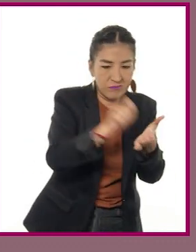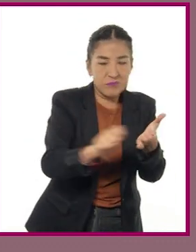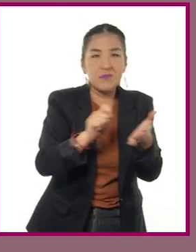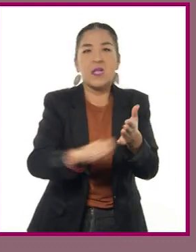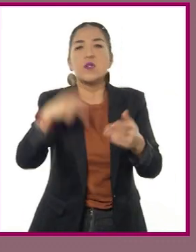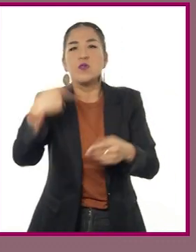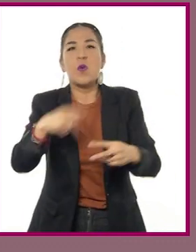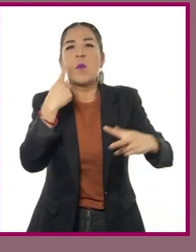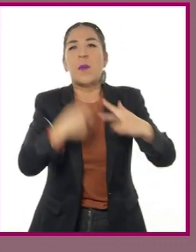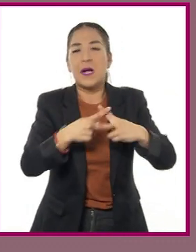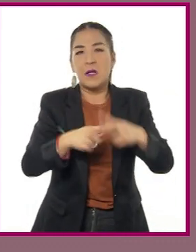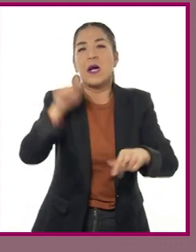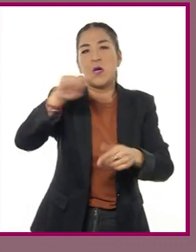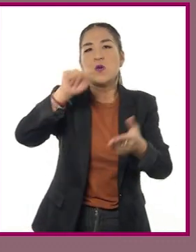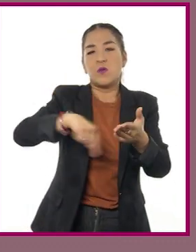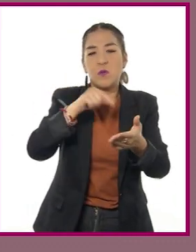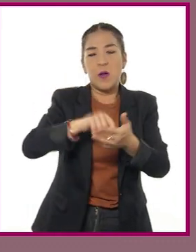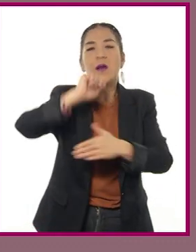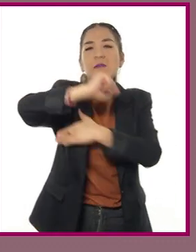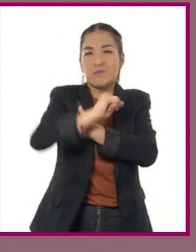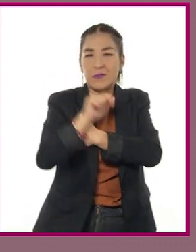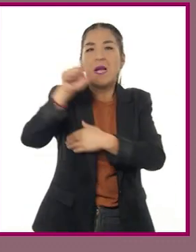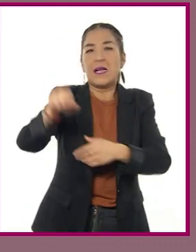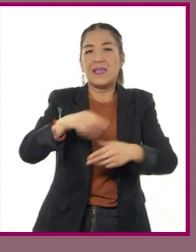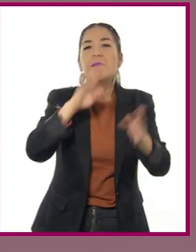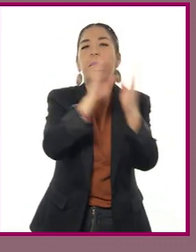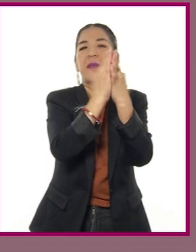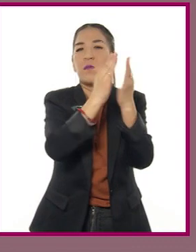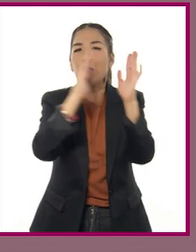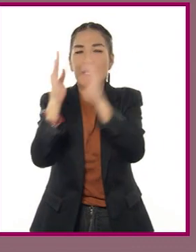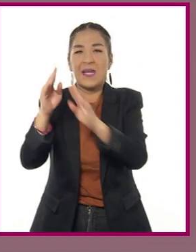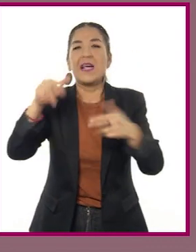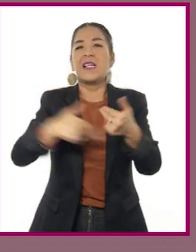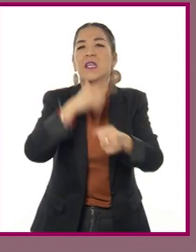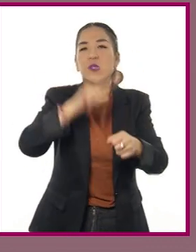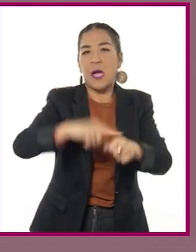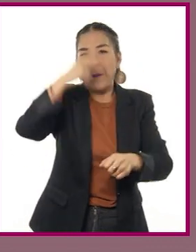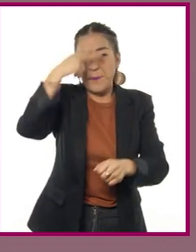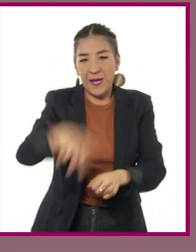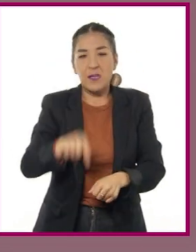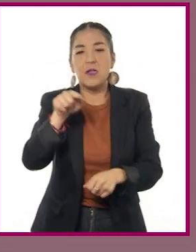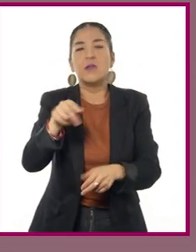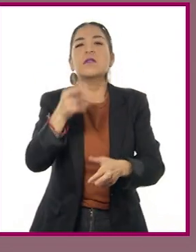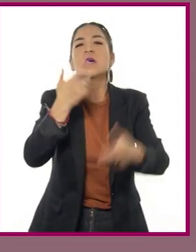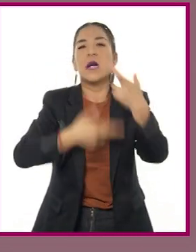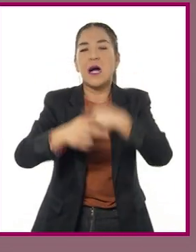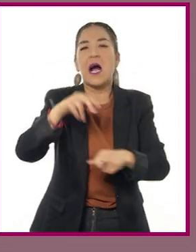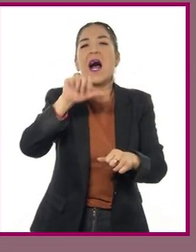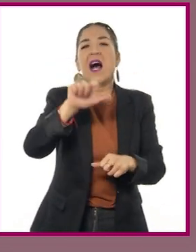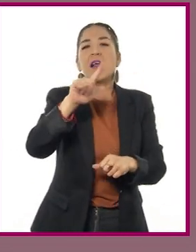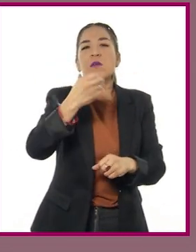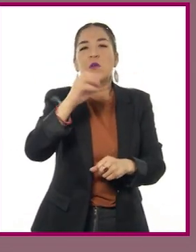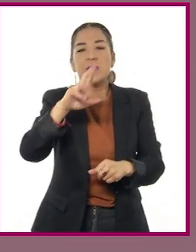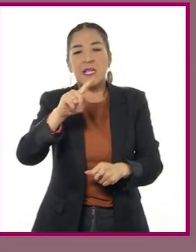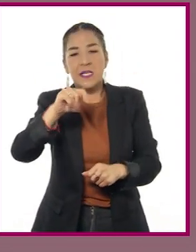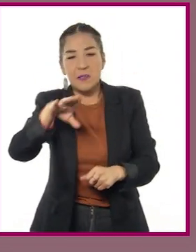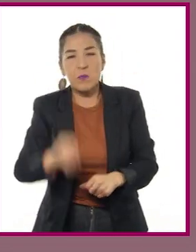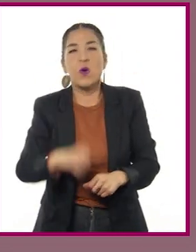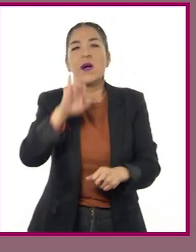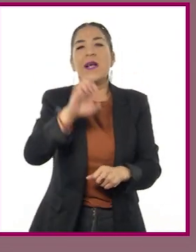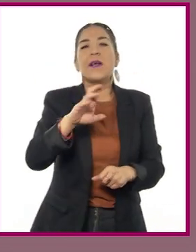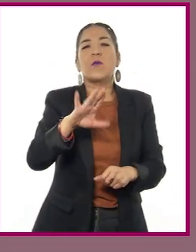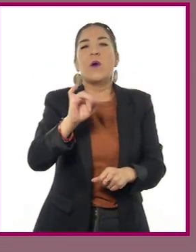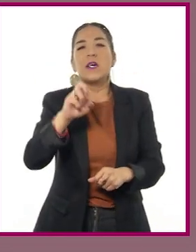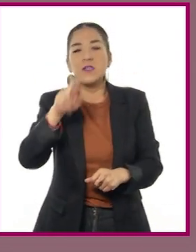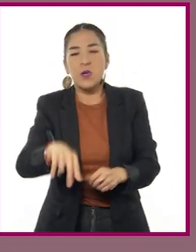están manuscritas en la Biblioteca Nacional de México todavía. Tenemos que rescatarlas. Escribió sobre los logaritmos, escribió sobre ecuaciones,